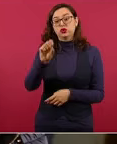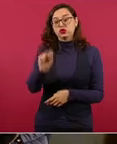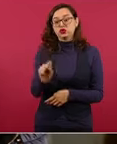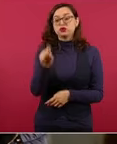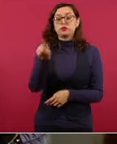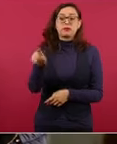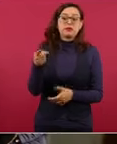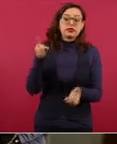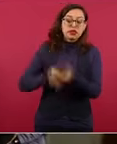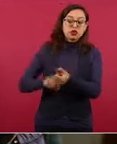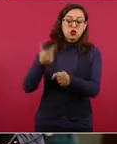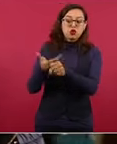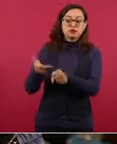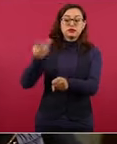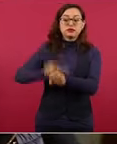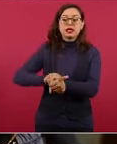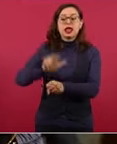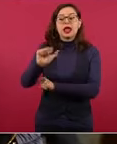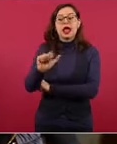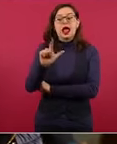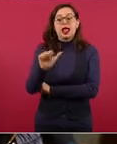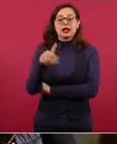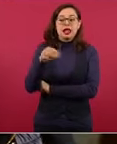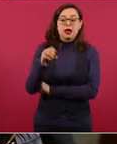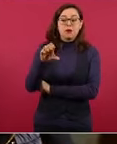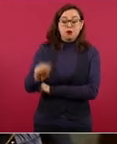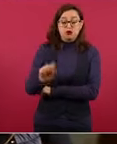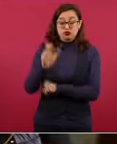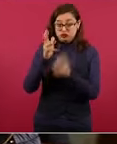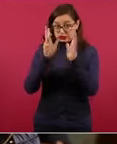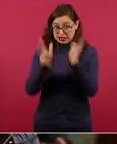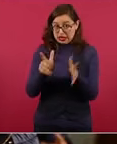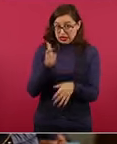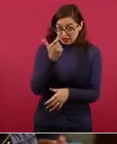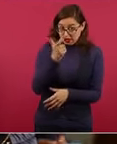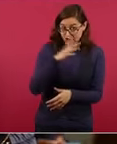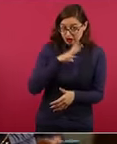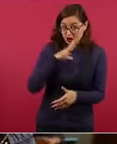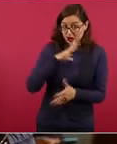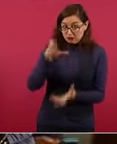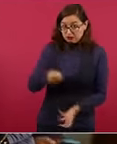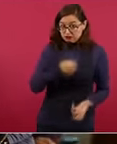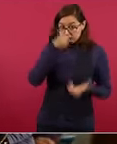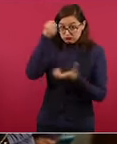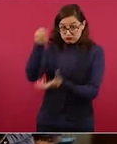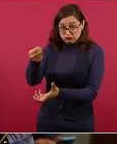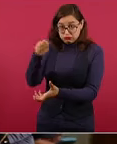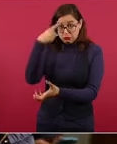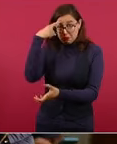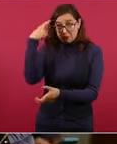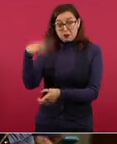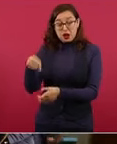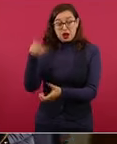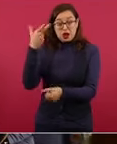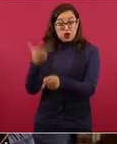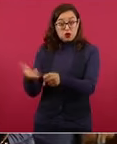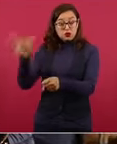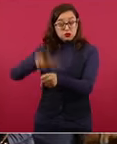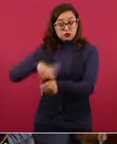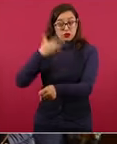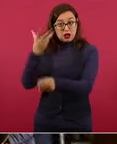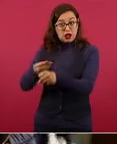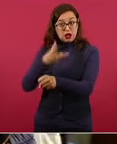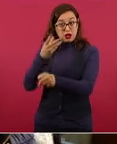si ya tienen la inversión que se va a destinar para este hospital para mejorar este hospital